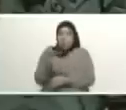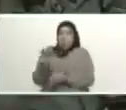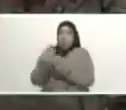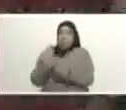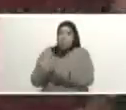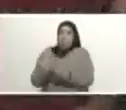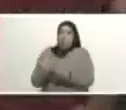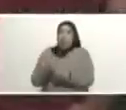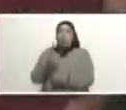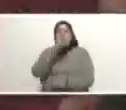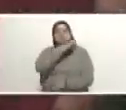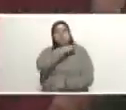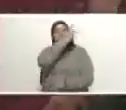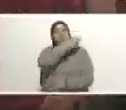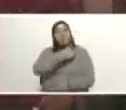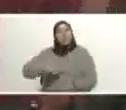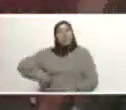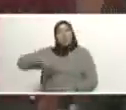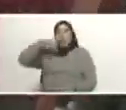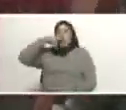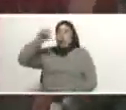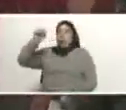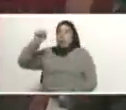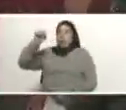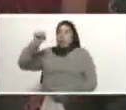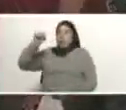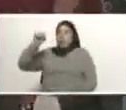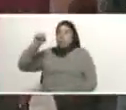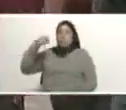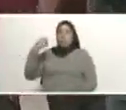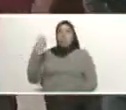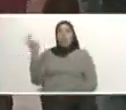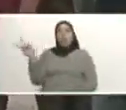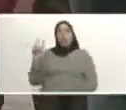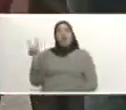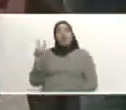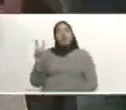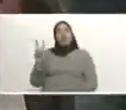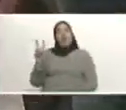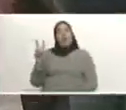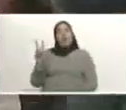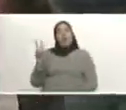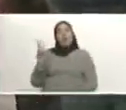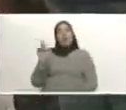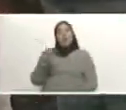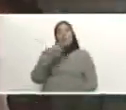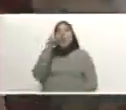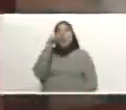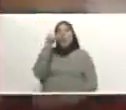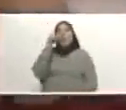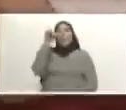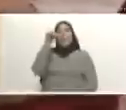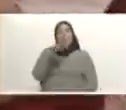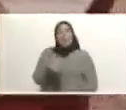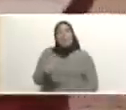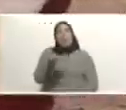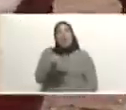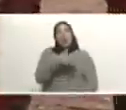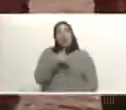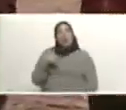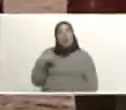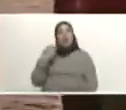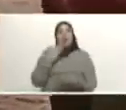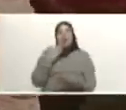jefe de Estado, como comandante en jefe, como presidente de la República, pero sobre todo como hombre del pueblo, quiero